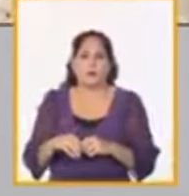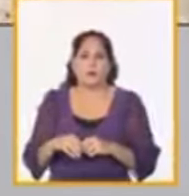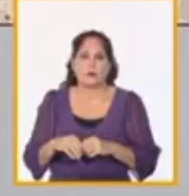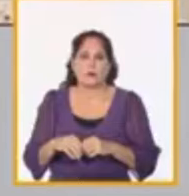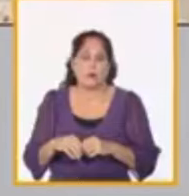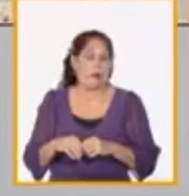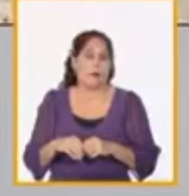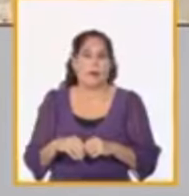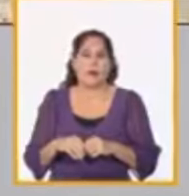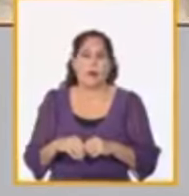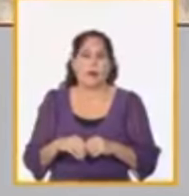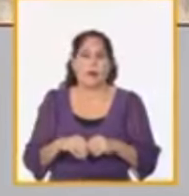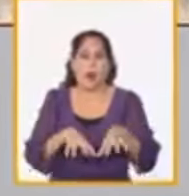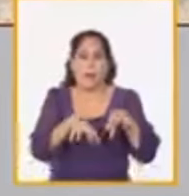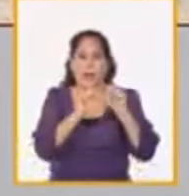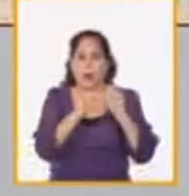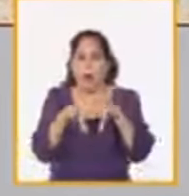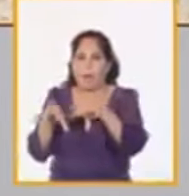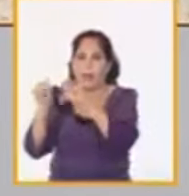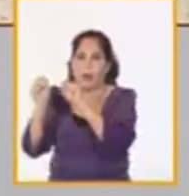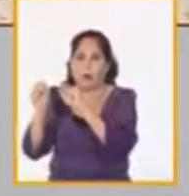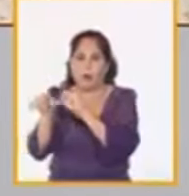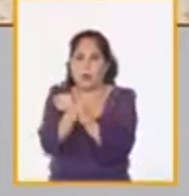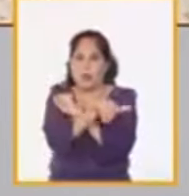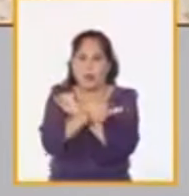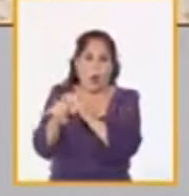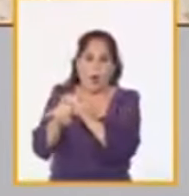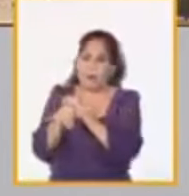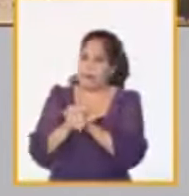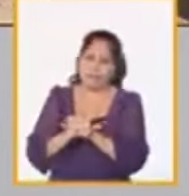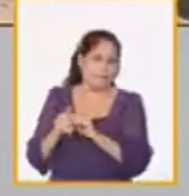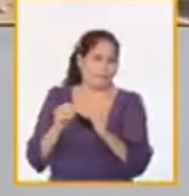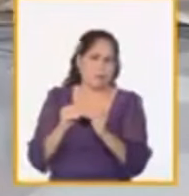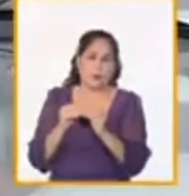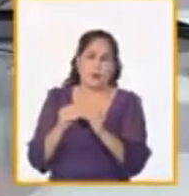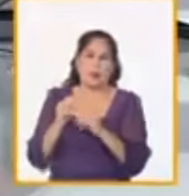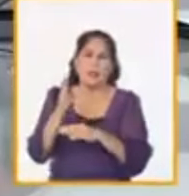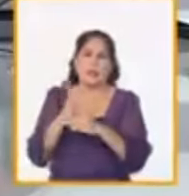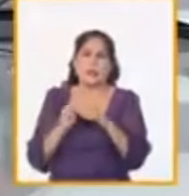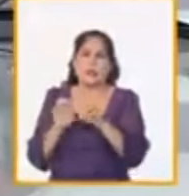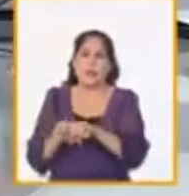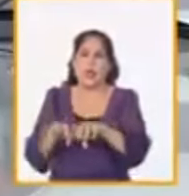hay déficit de energía, de poderlos proteger. Y